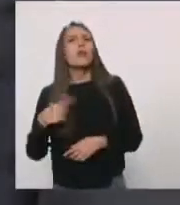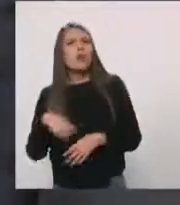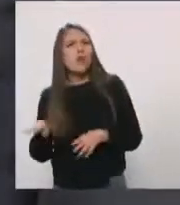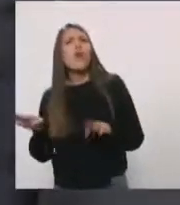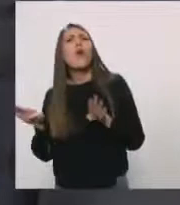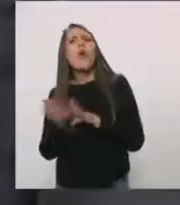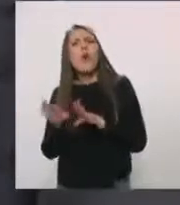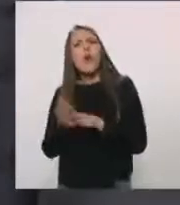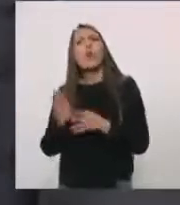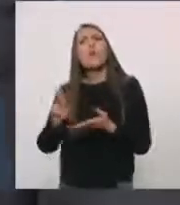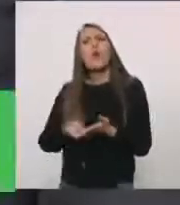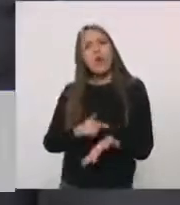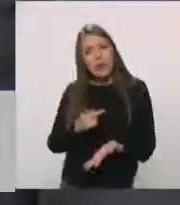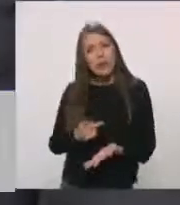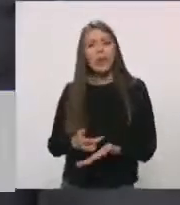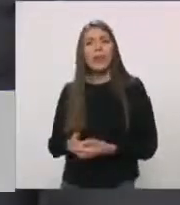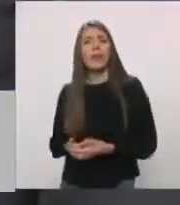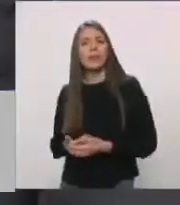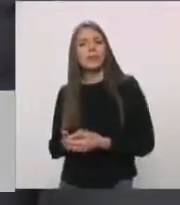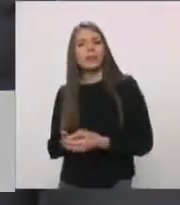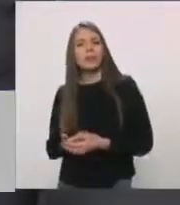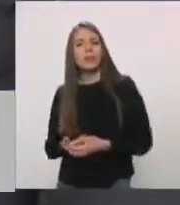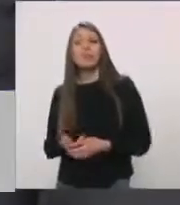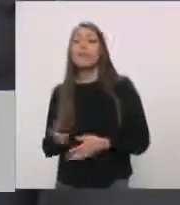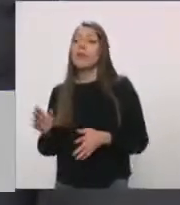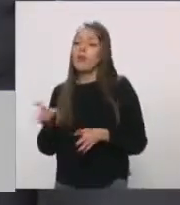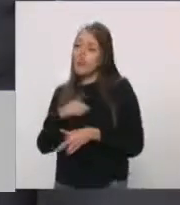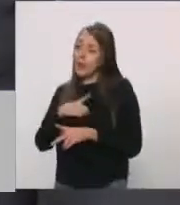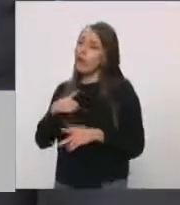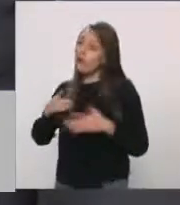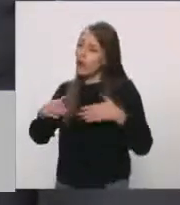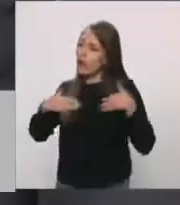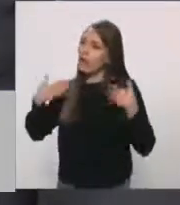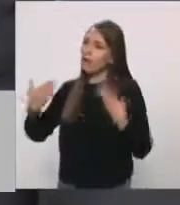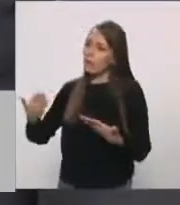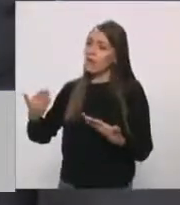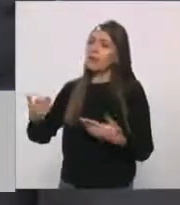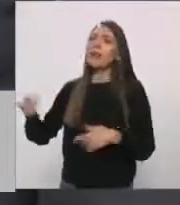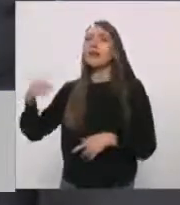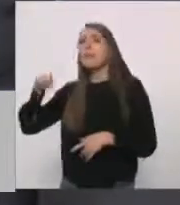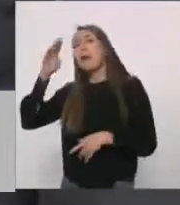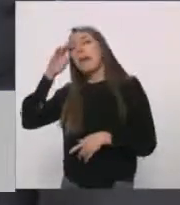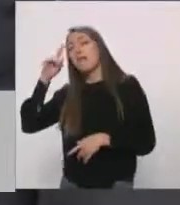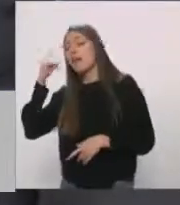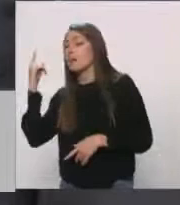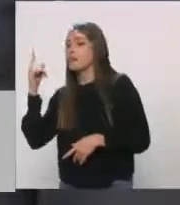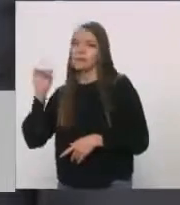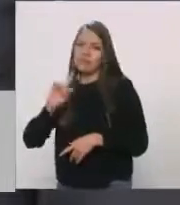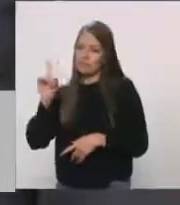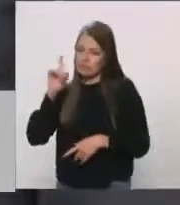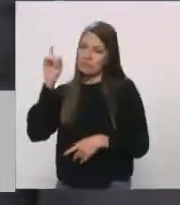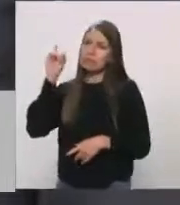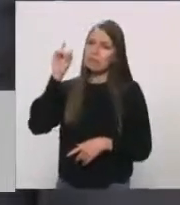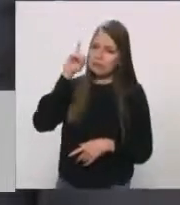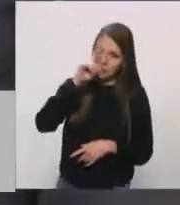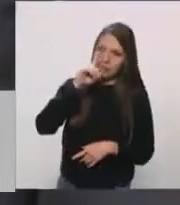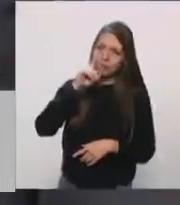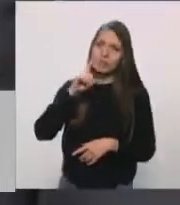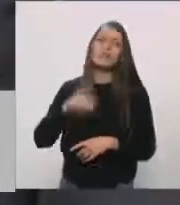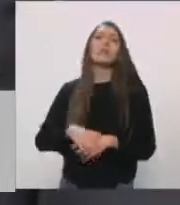con confianza. Suena fácil, no lo es. Pero si por un lado reconocemos lo que hemos